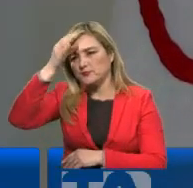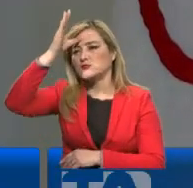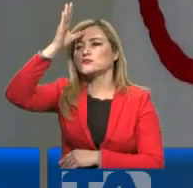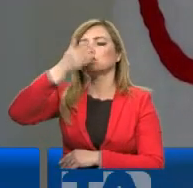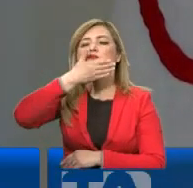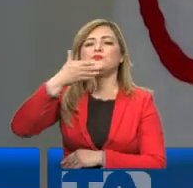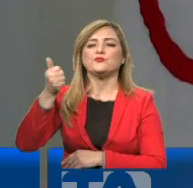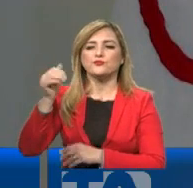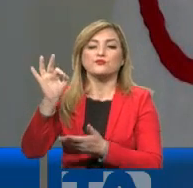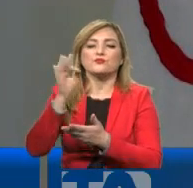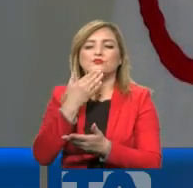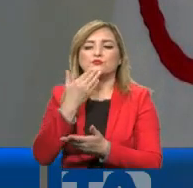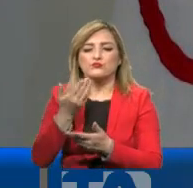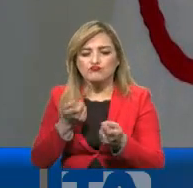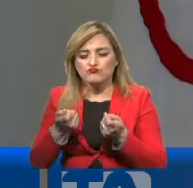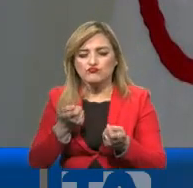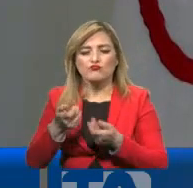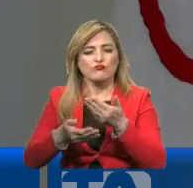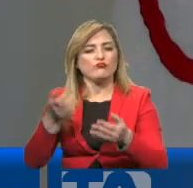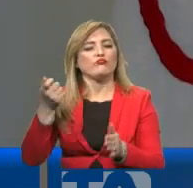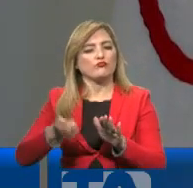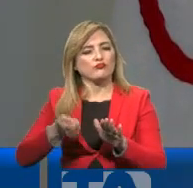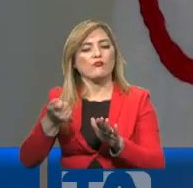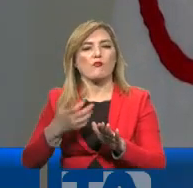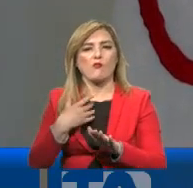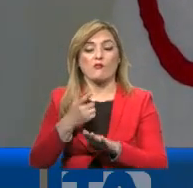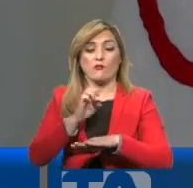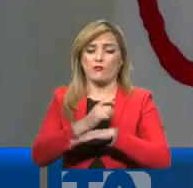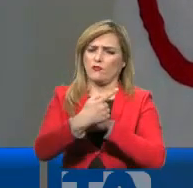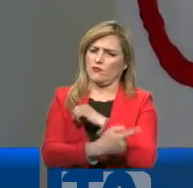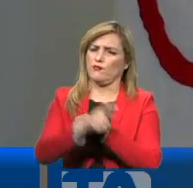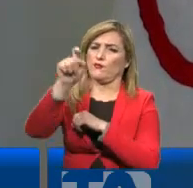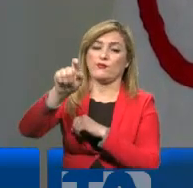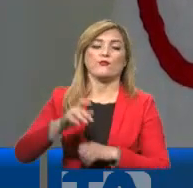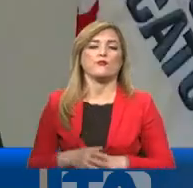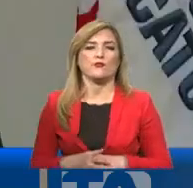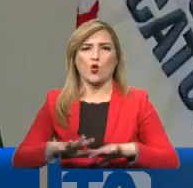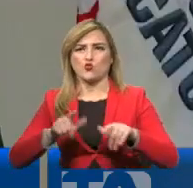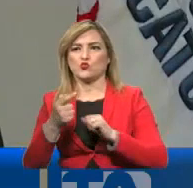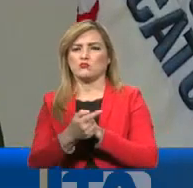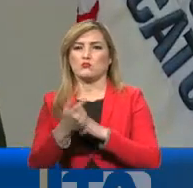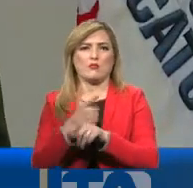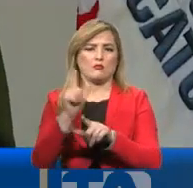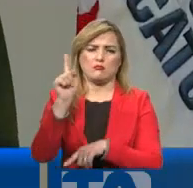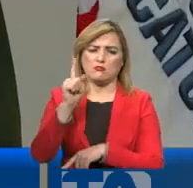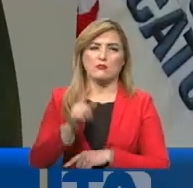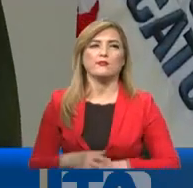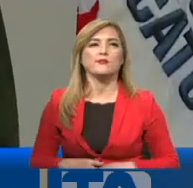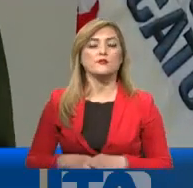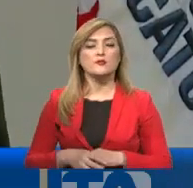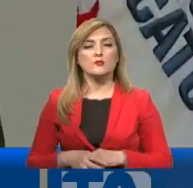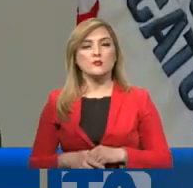busquen su mejor representación. Que no haya impunidad en el Ecuador para los corruptos. Allí comienza